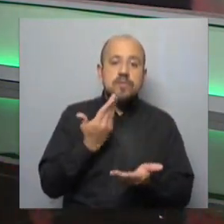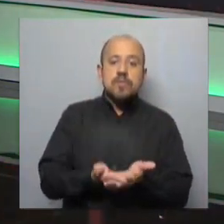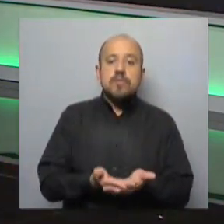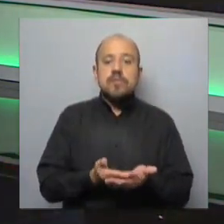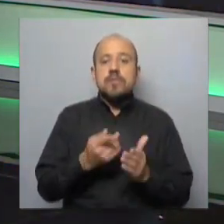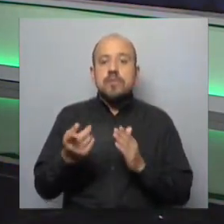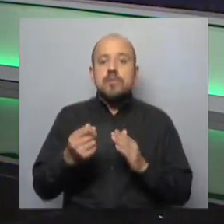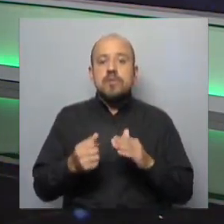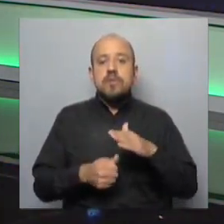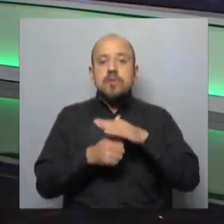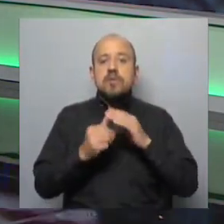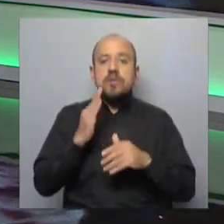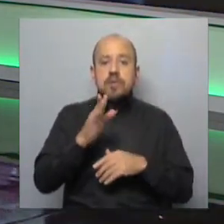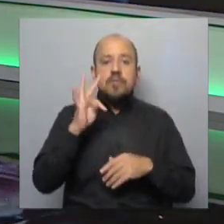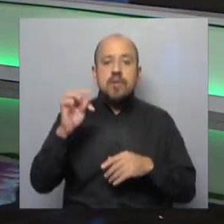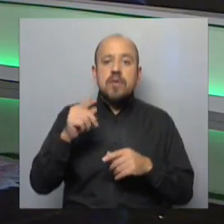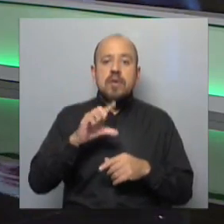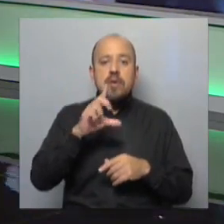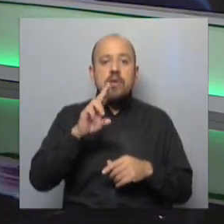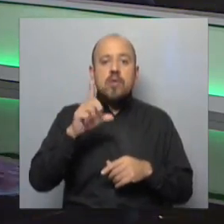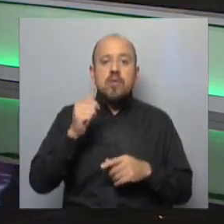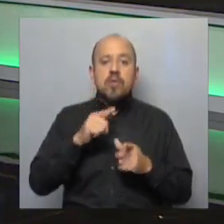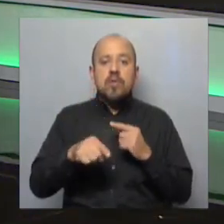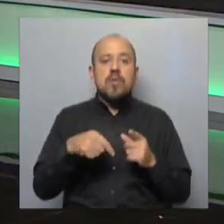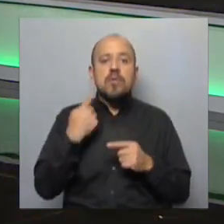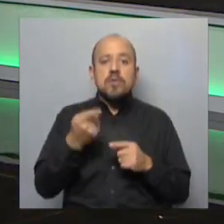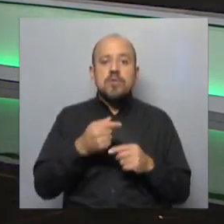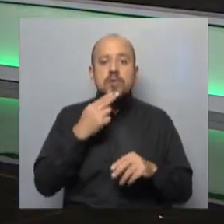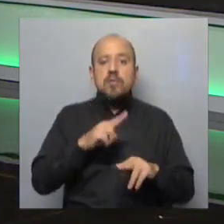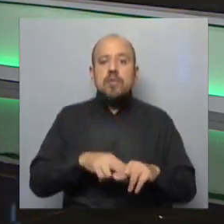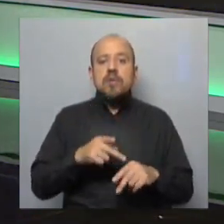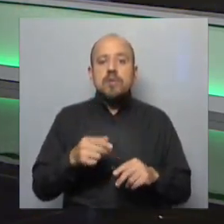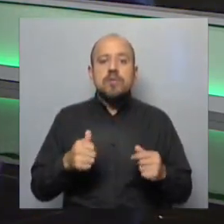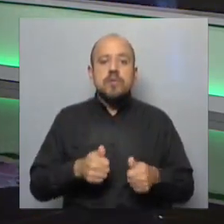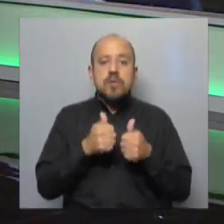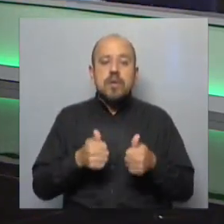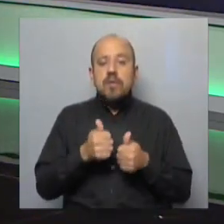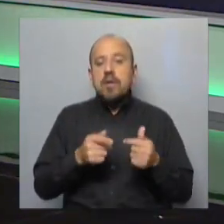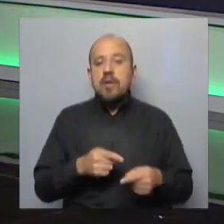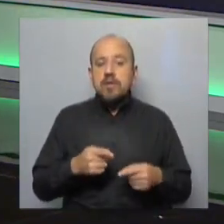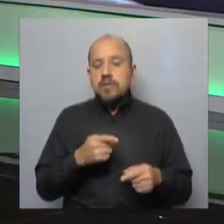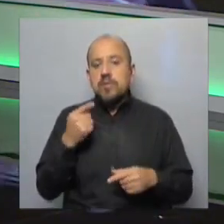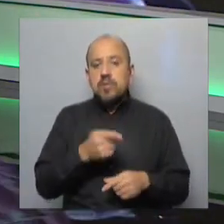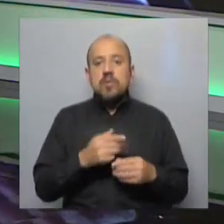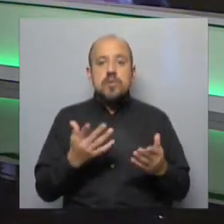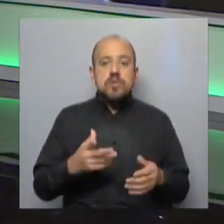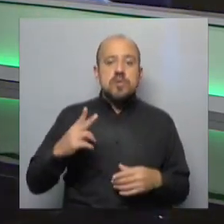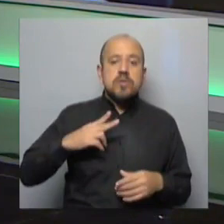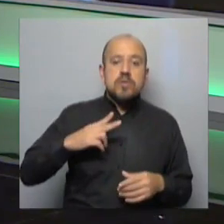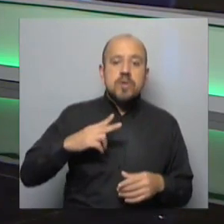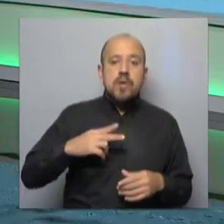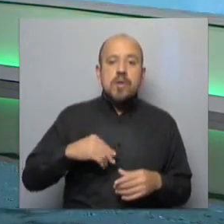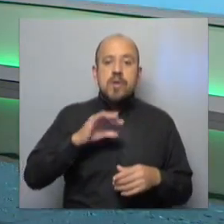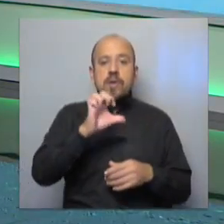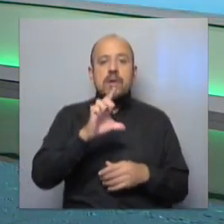al líder del pp lula da silva quien va a participar el próximo martes de una actividad contra la inminente privatización de electrobrás